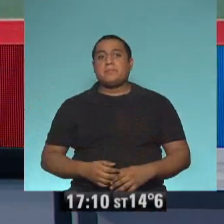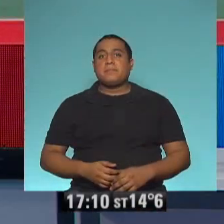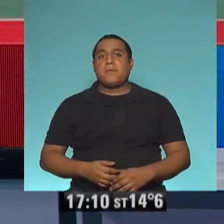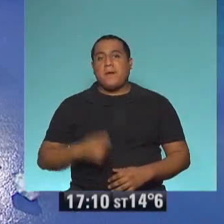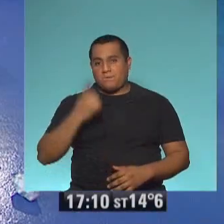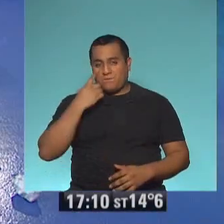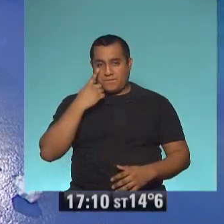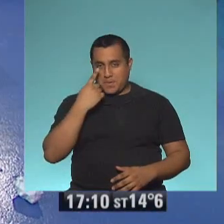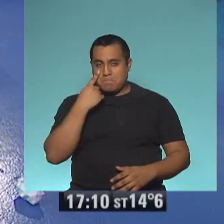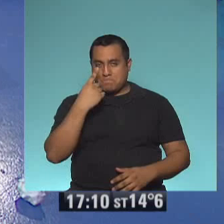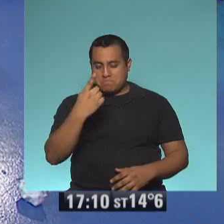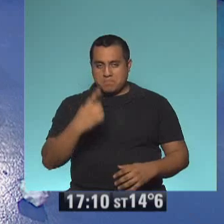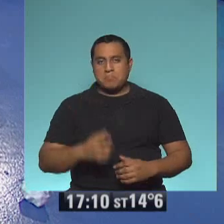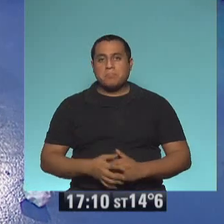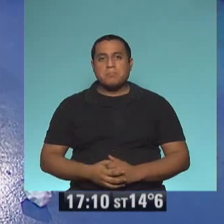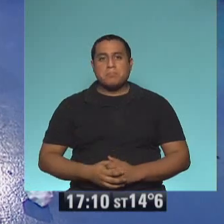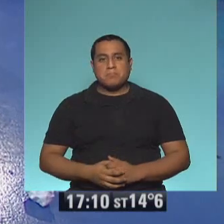a cada día